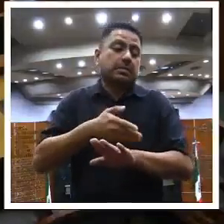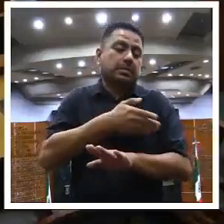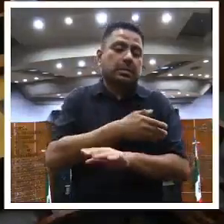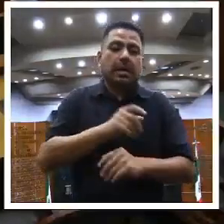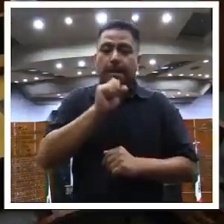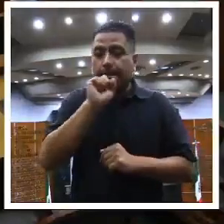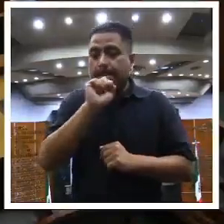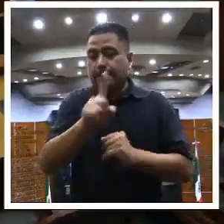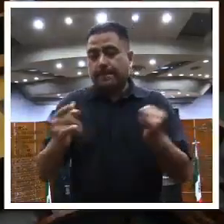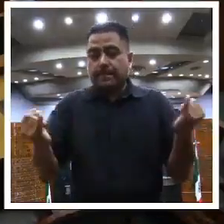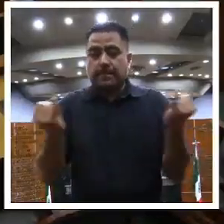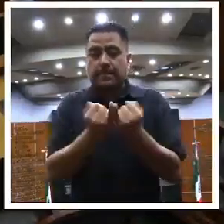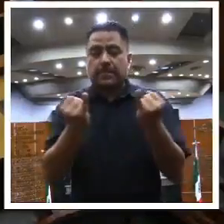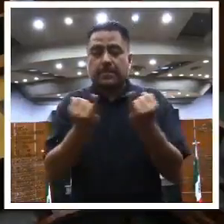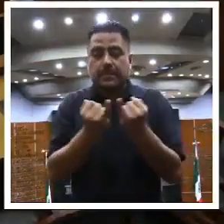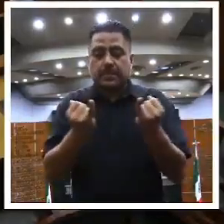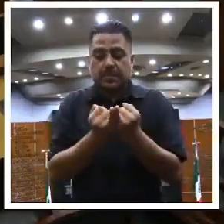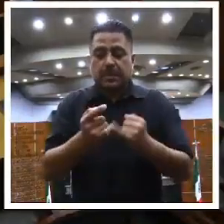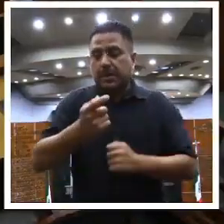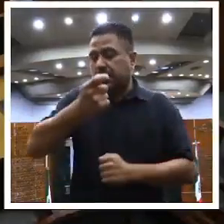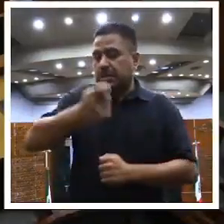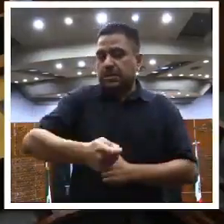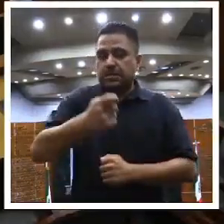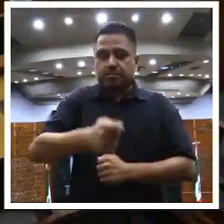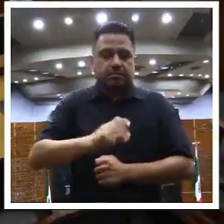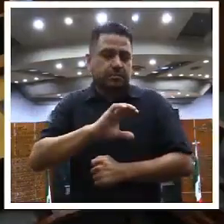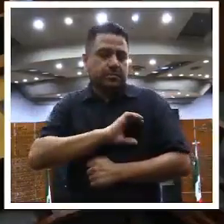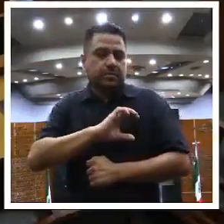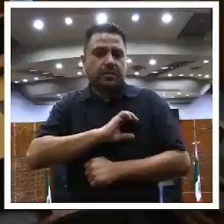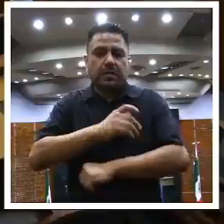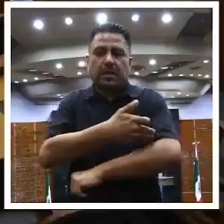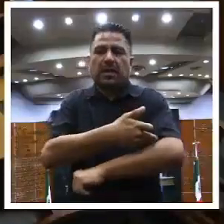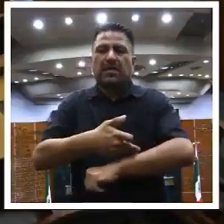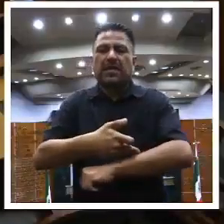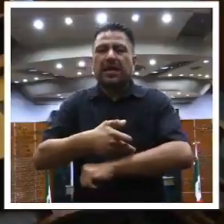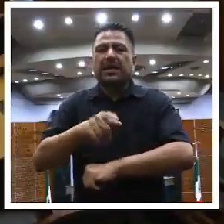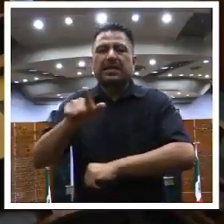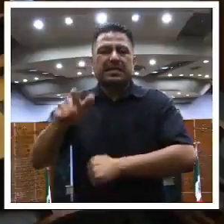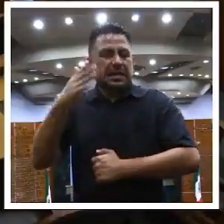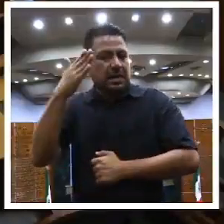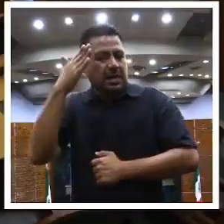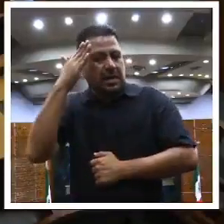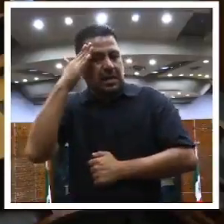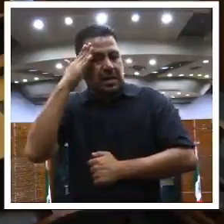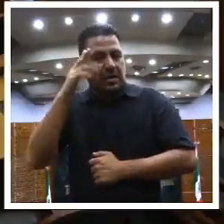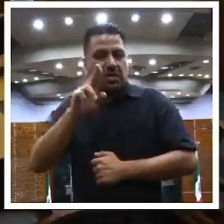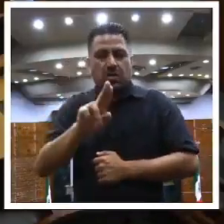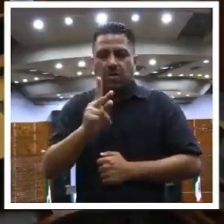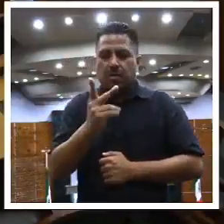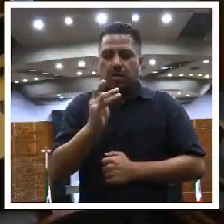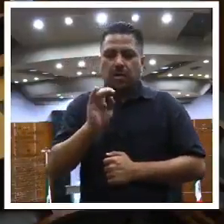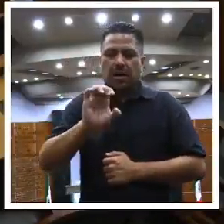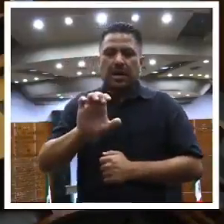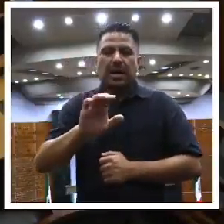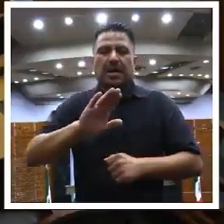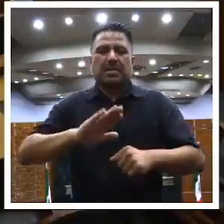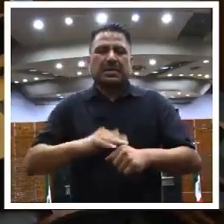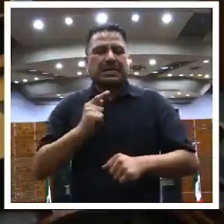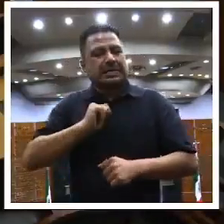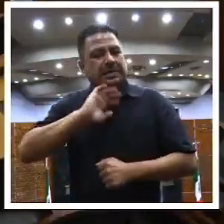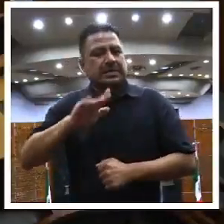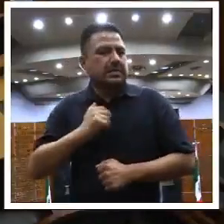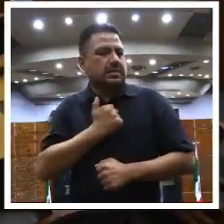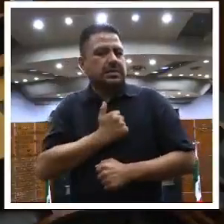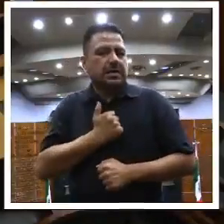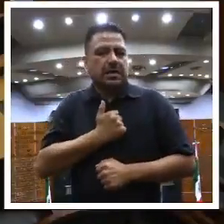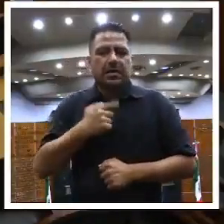Así también mandamos un saludo fraterno a la familia de quien fuera el líder de la UPOEG por el sensible